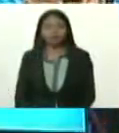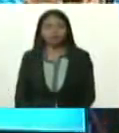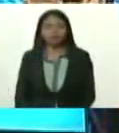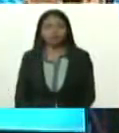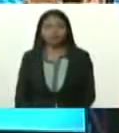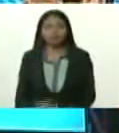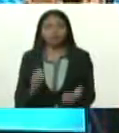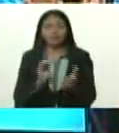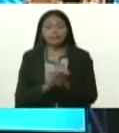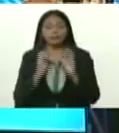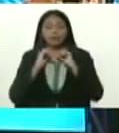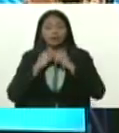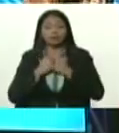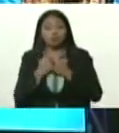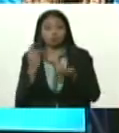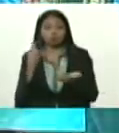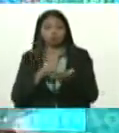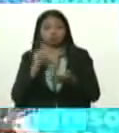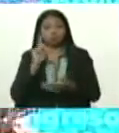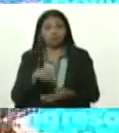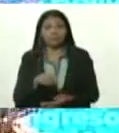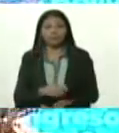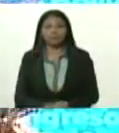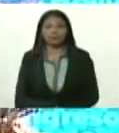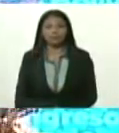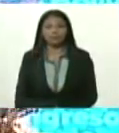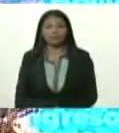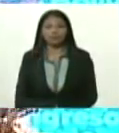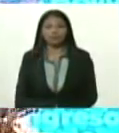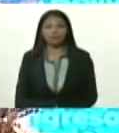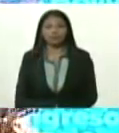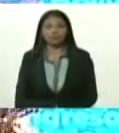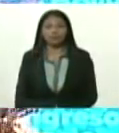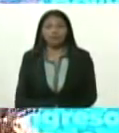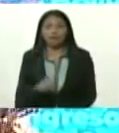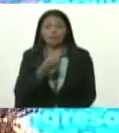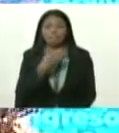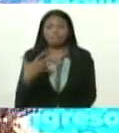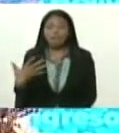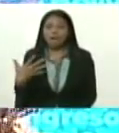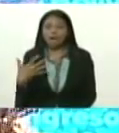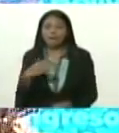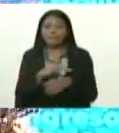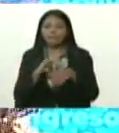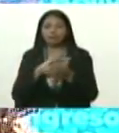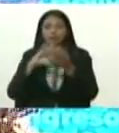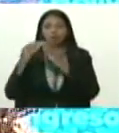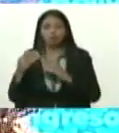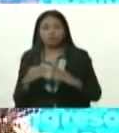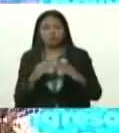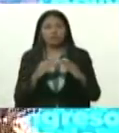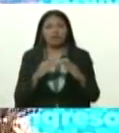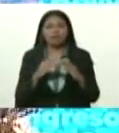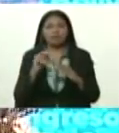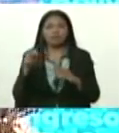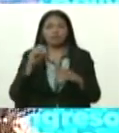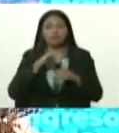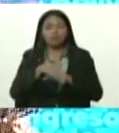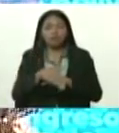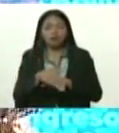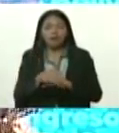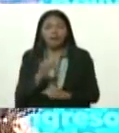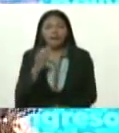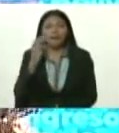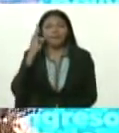Compañero Aristóbulo Isturi, compañera Blanca Ecao, Ernesto Villegas, Mervin Maldonado.